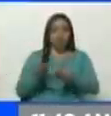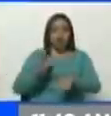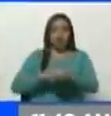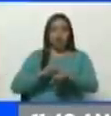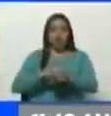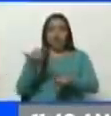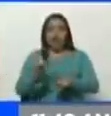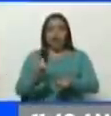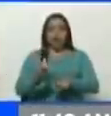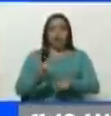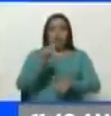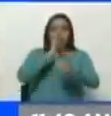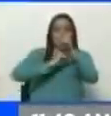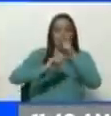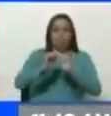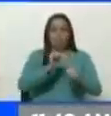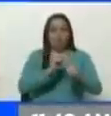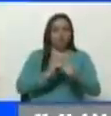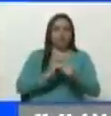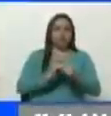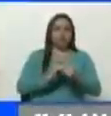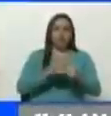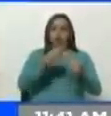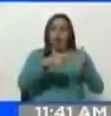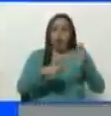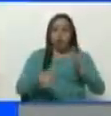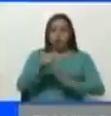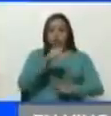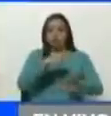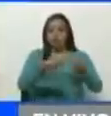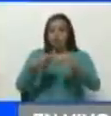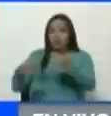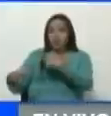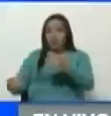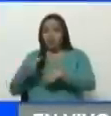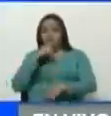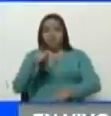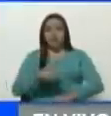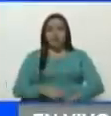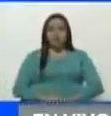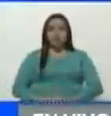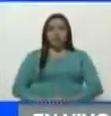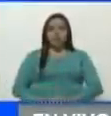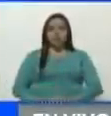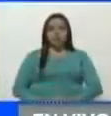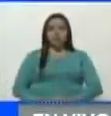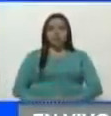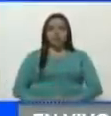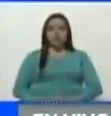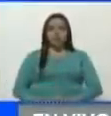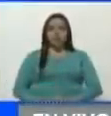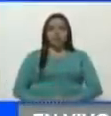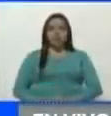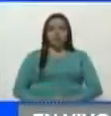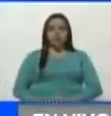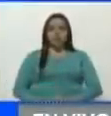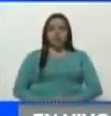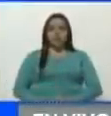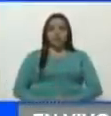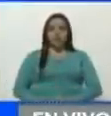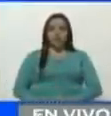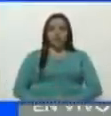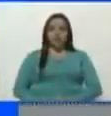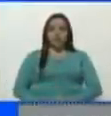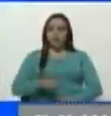era fascista. Bueno, ese señor fue el papi de John